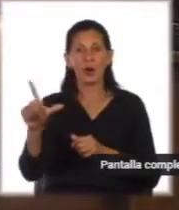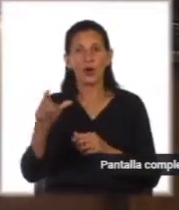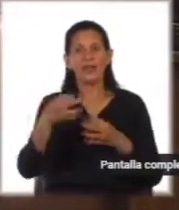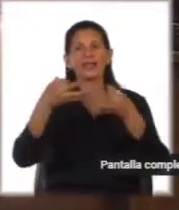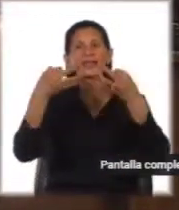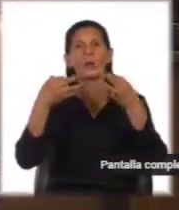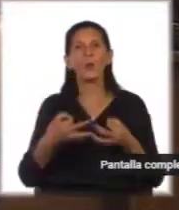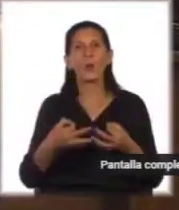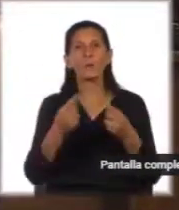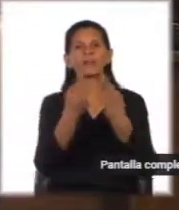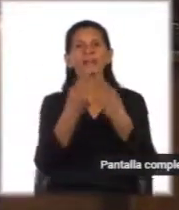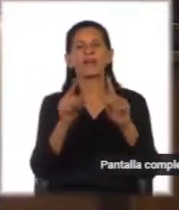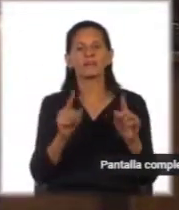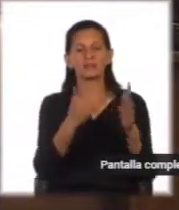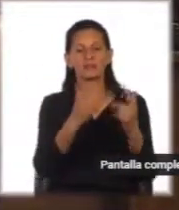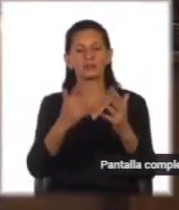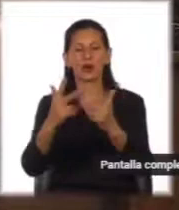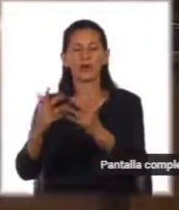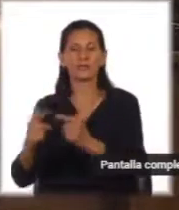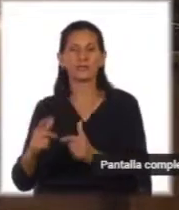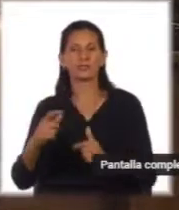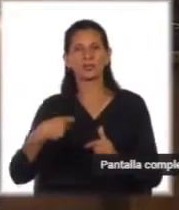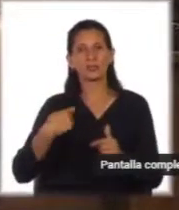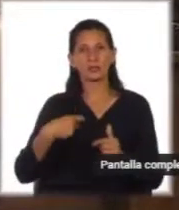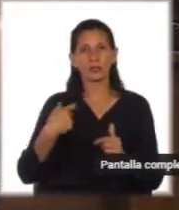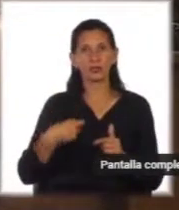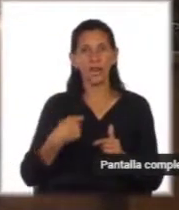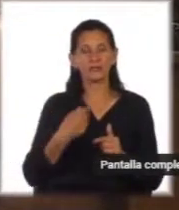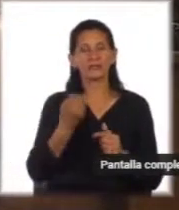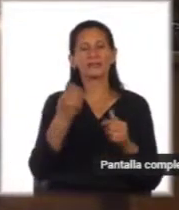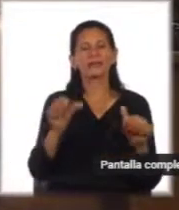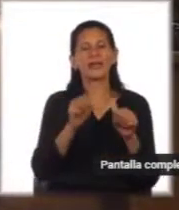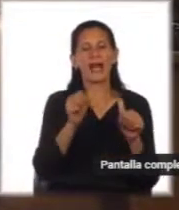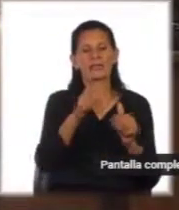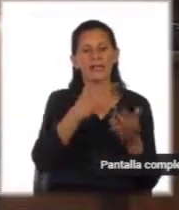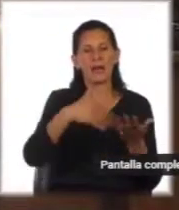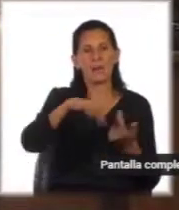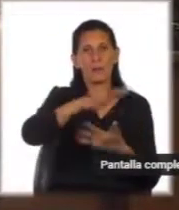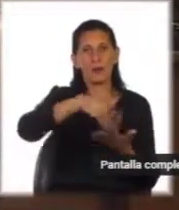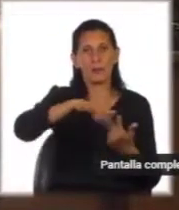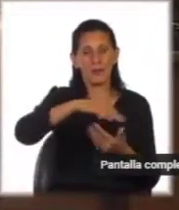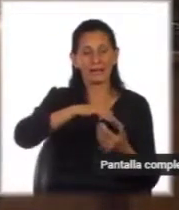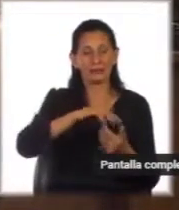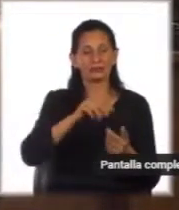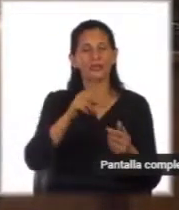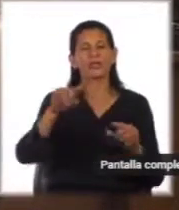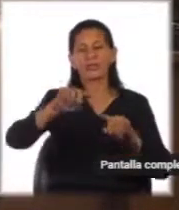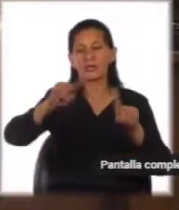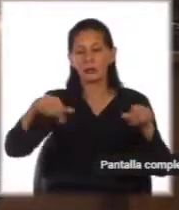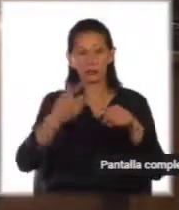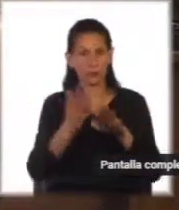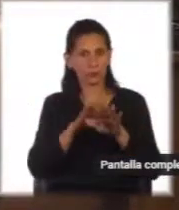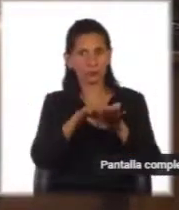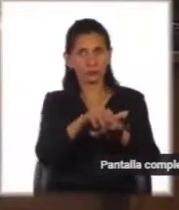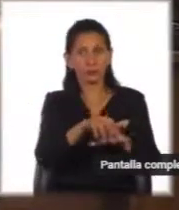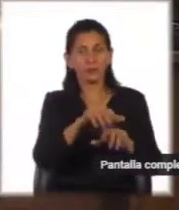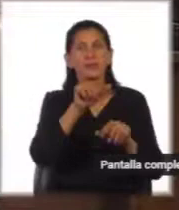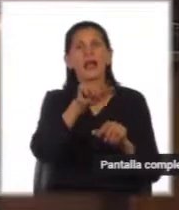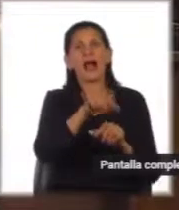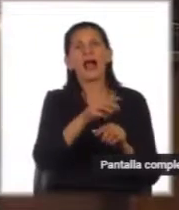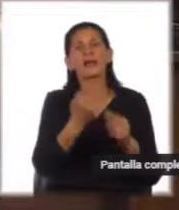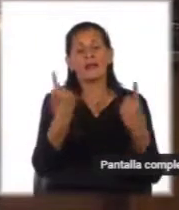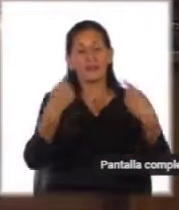las distintas organizaciones sociales que hacen al movimiento, que han acompañado e instalado el